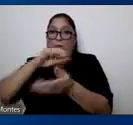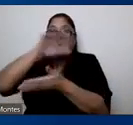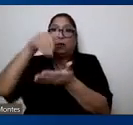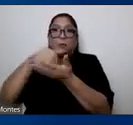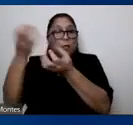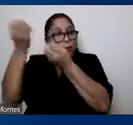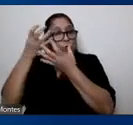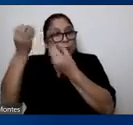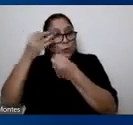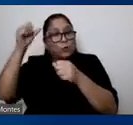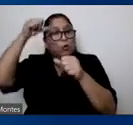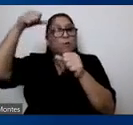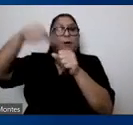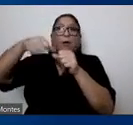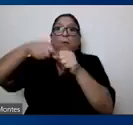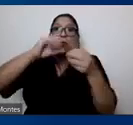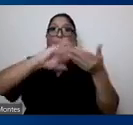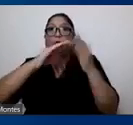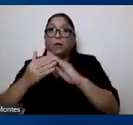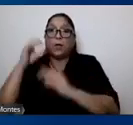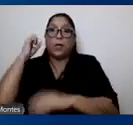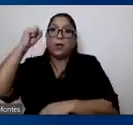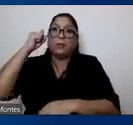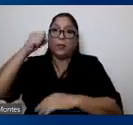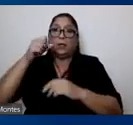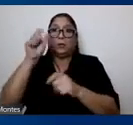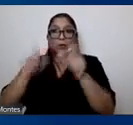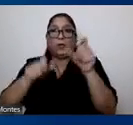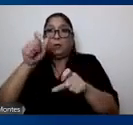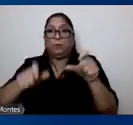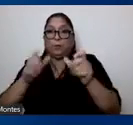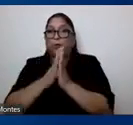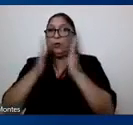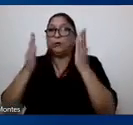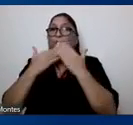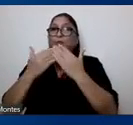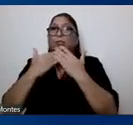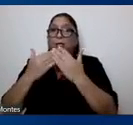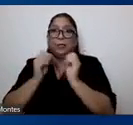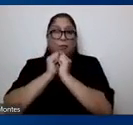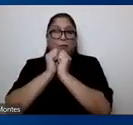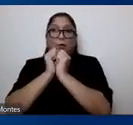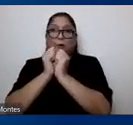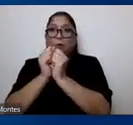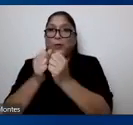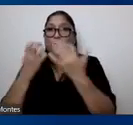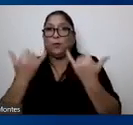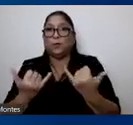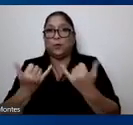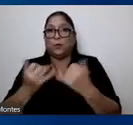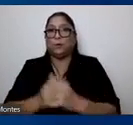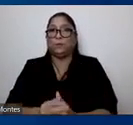la Memoria Colectiva y Derecho. Así que muchas gracias por acompañarnos aquí.